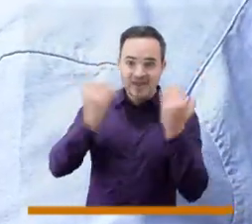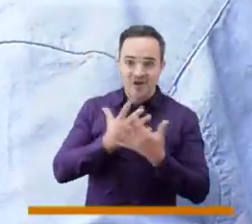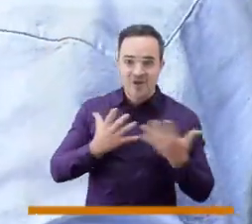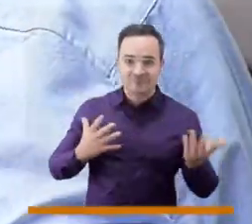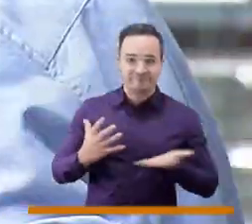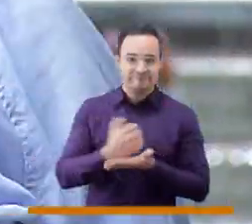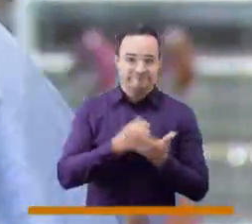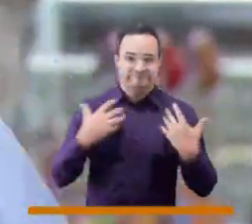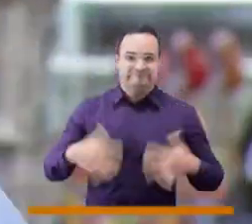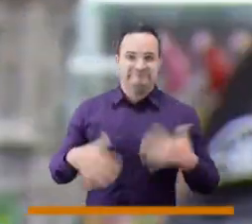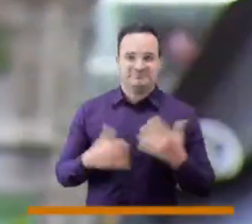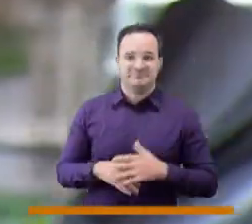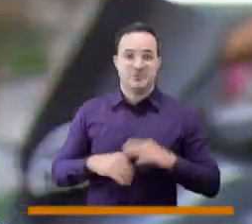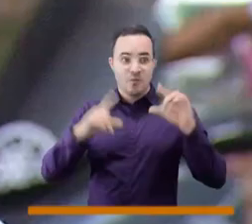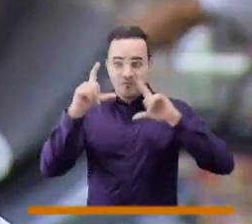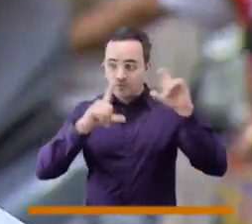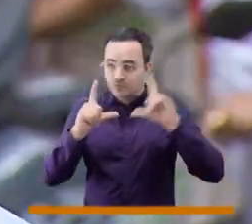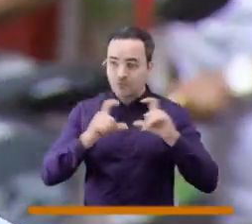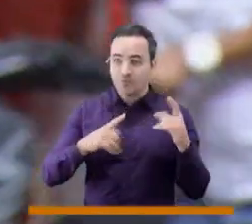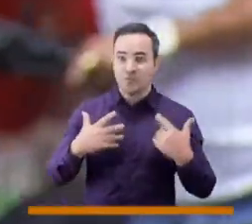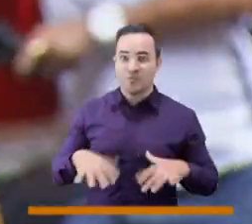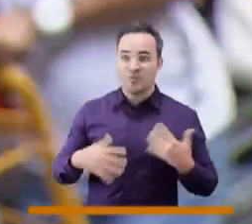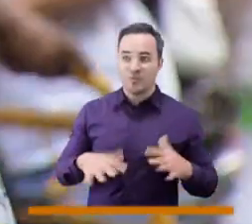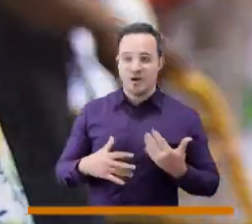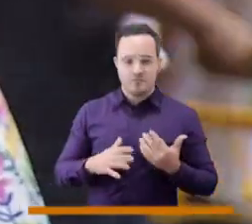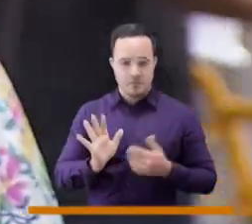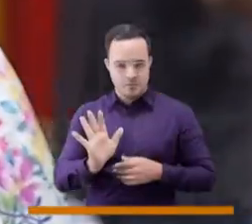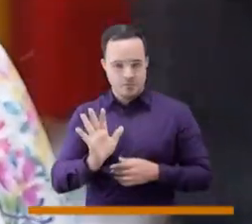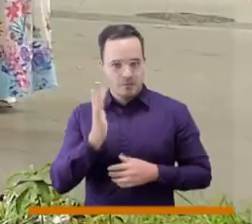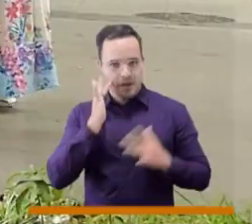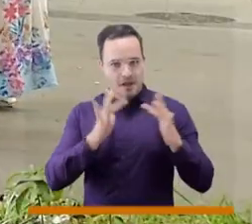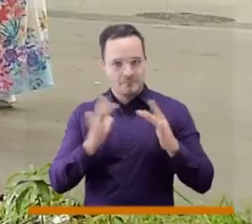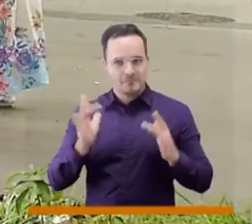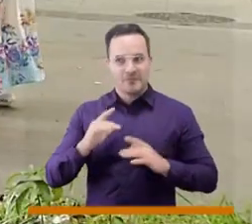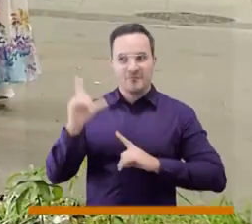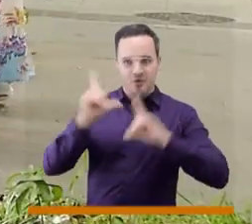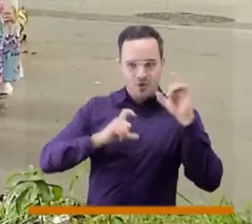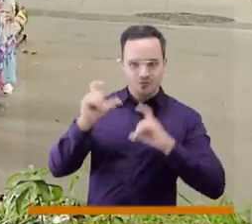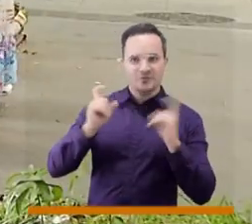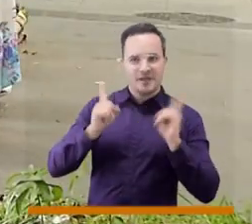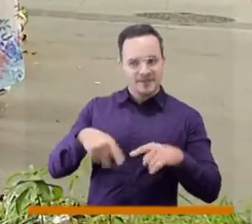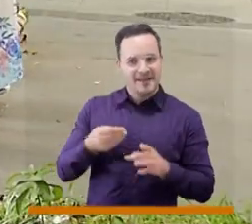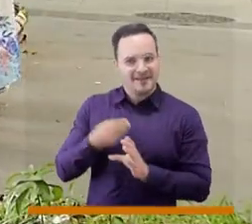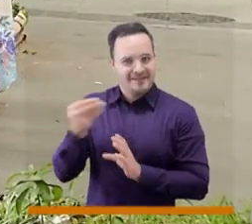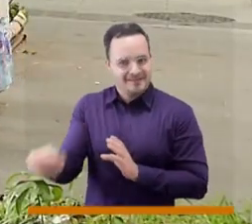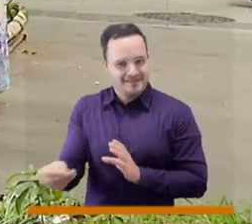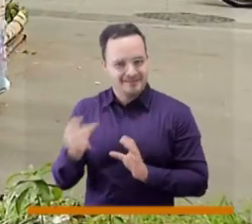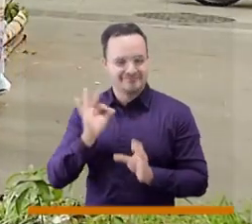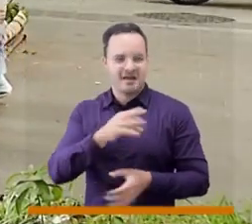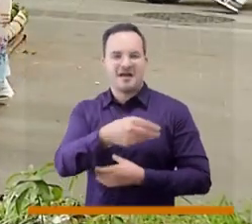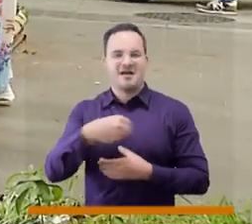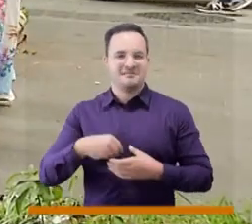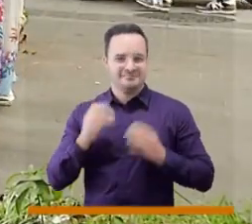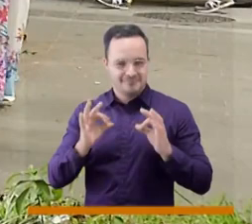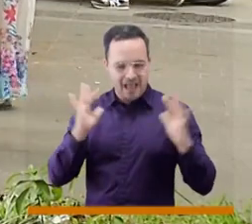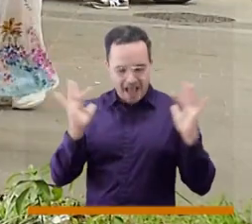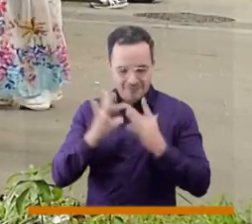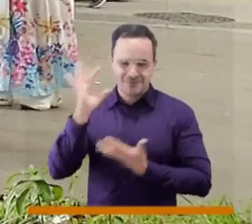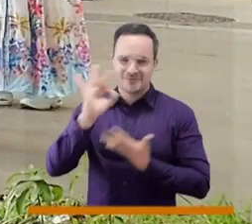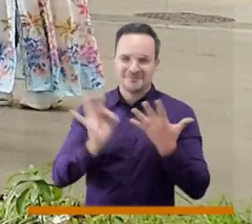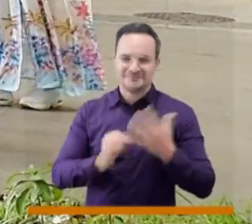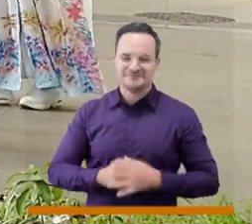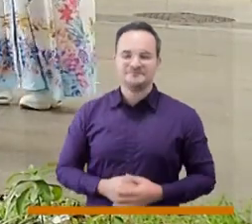Sí, José, no nos pues también vamos tenemos que a tomar la foto. No, también tenemos que ser coherentes y consecuentes. El